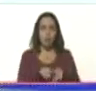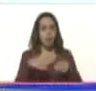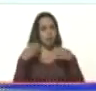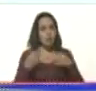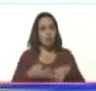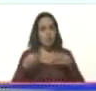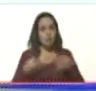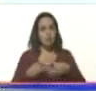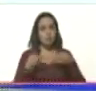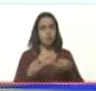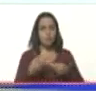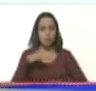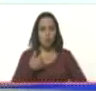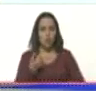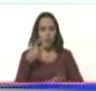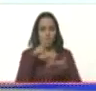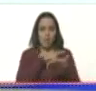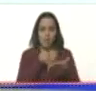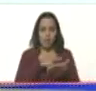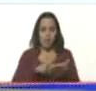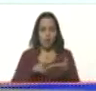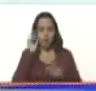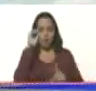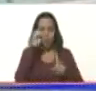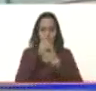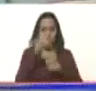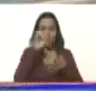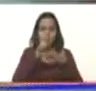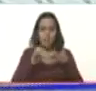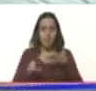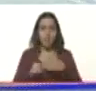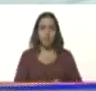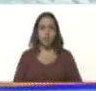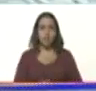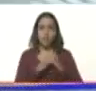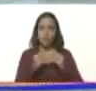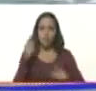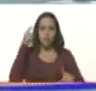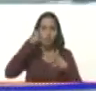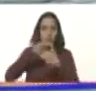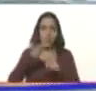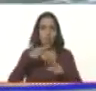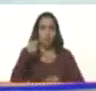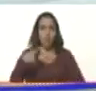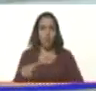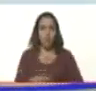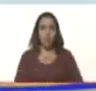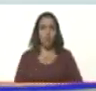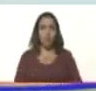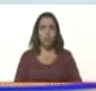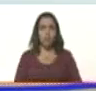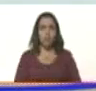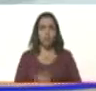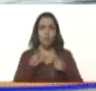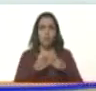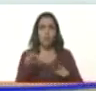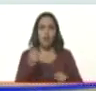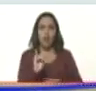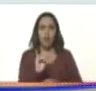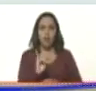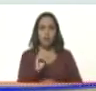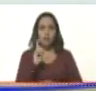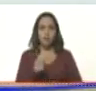lo pueda leer. Objetivos estratégicos, las metas, todo, las políticas. Pero aquí está